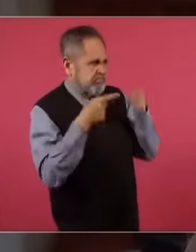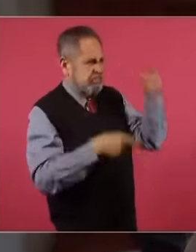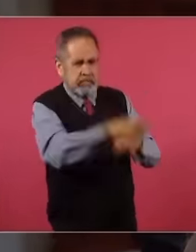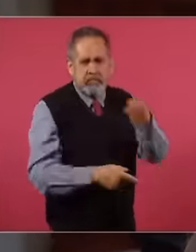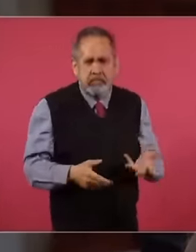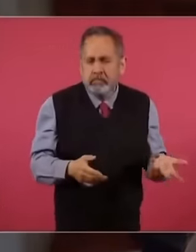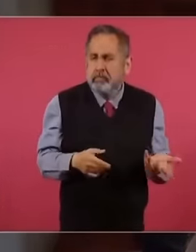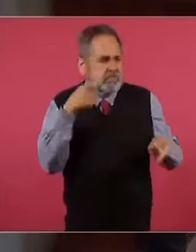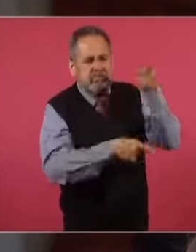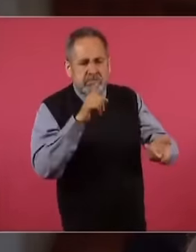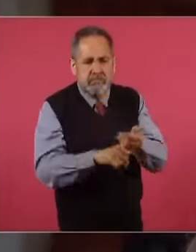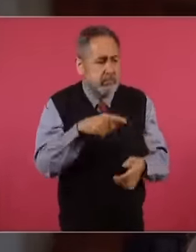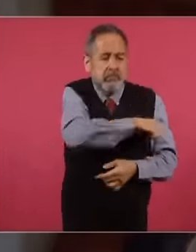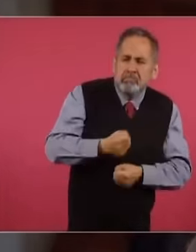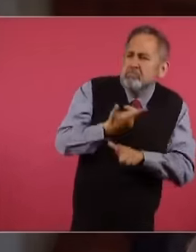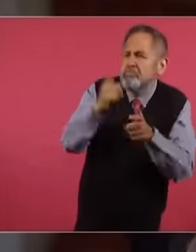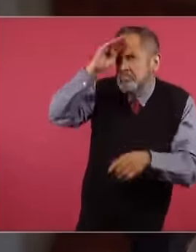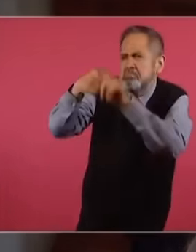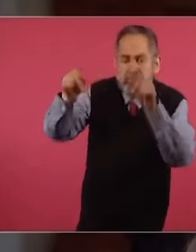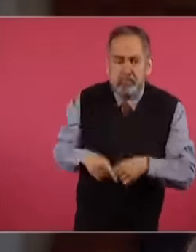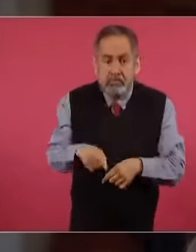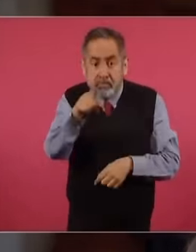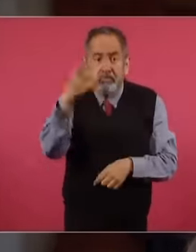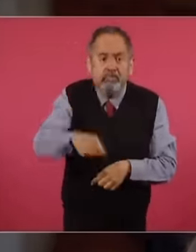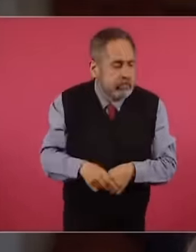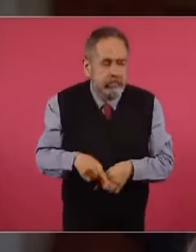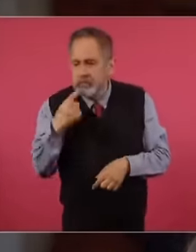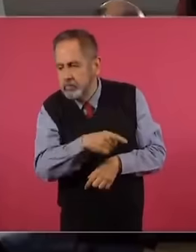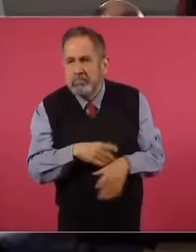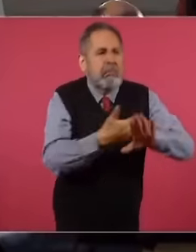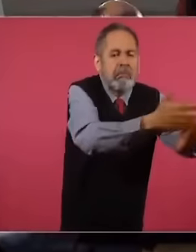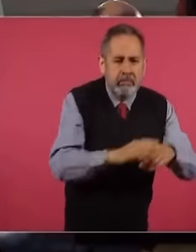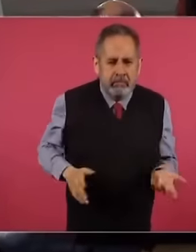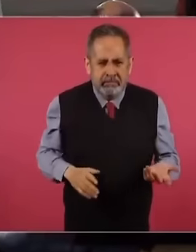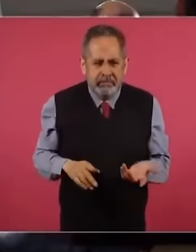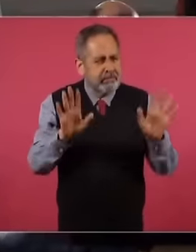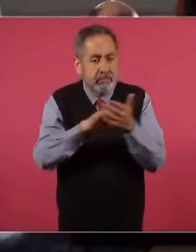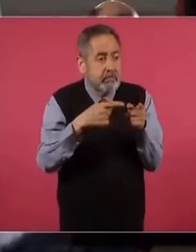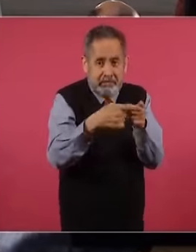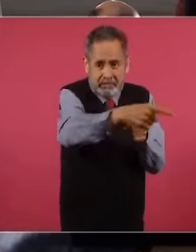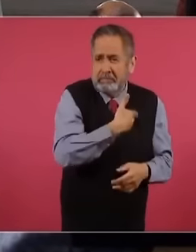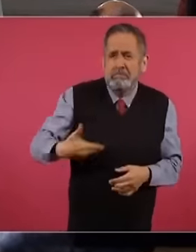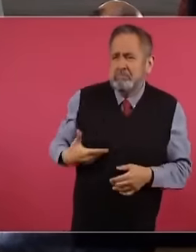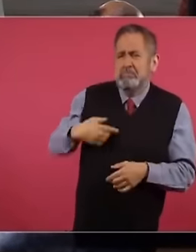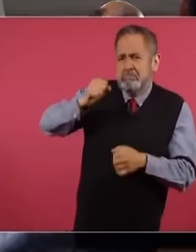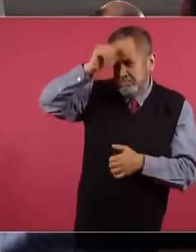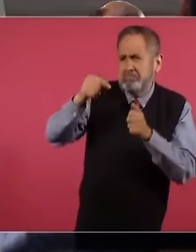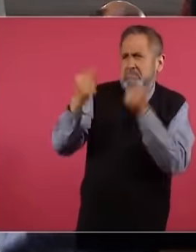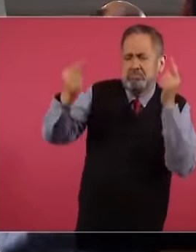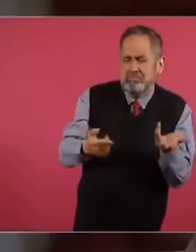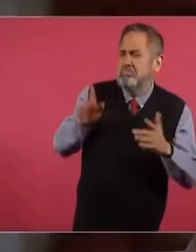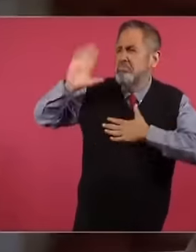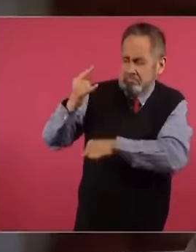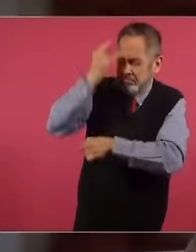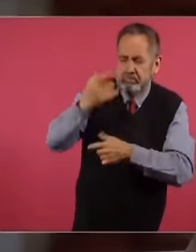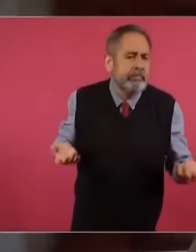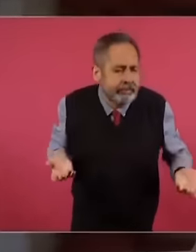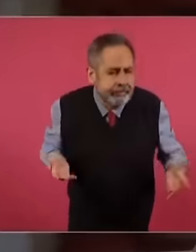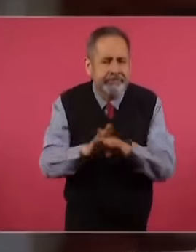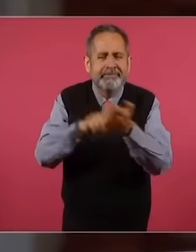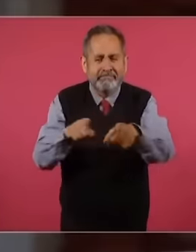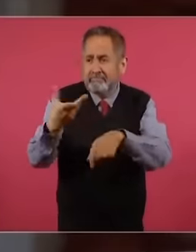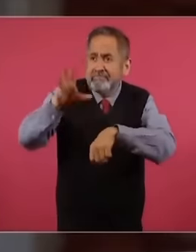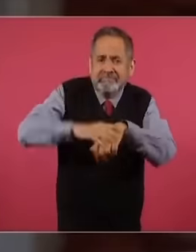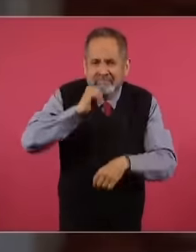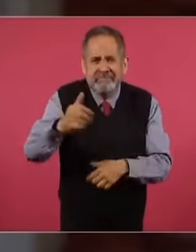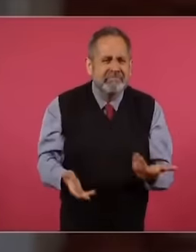personas que disienten o que expresan su derecho a disentir. Lo dicen los que están en la esquina. El presidente no nos ha permitido disentir, aunque fue una gran promesa de él. Entonces, si no se permite,